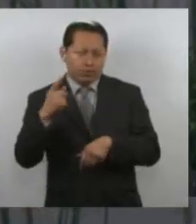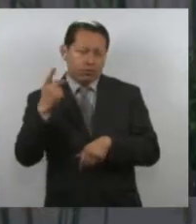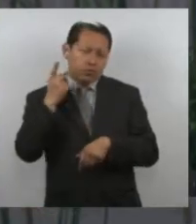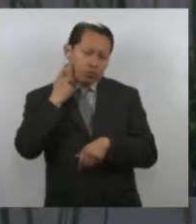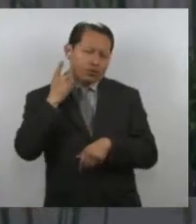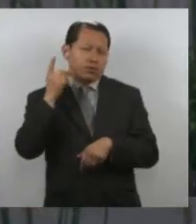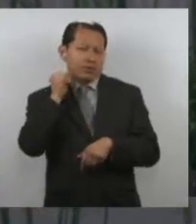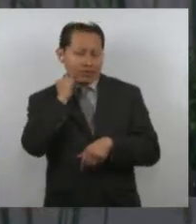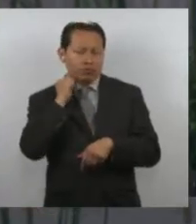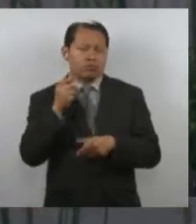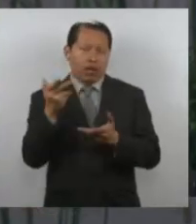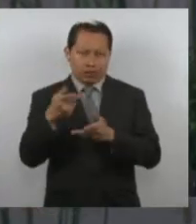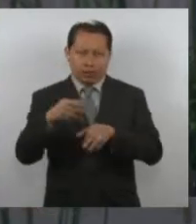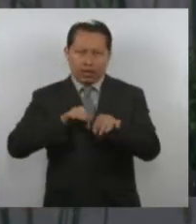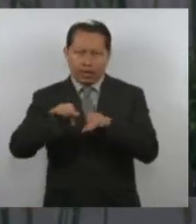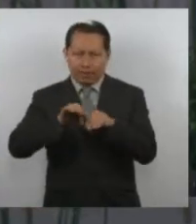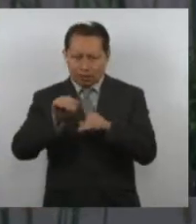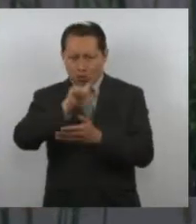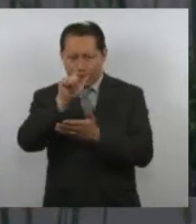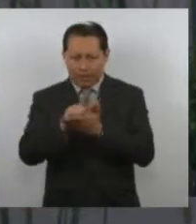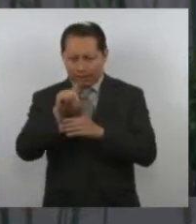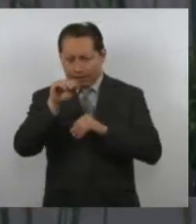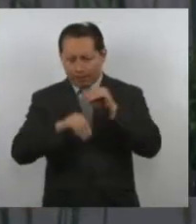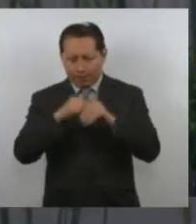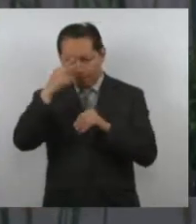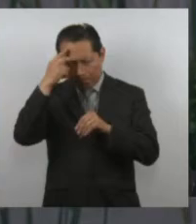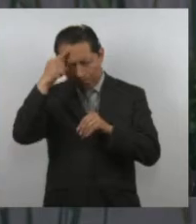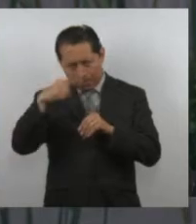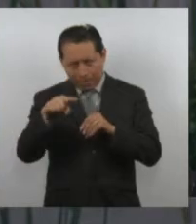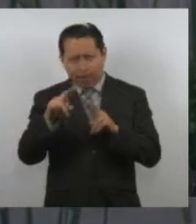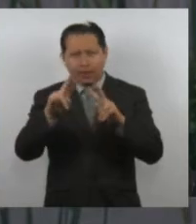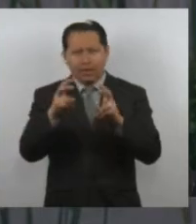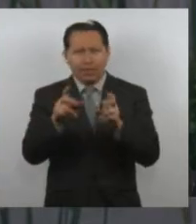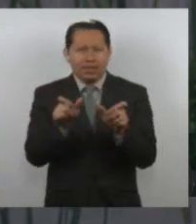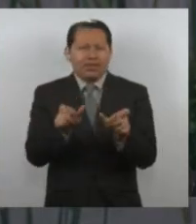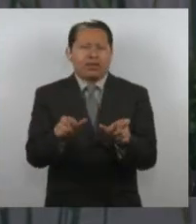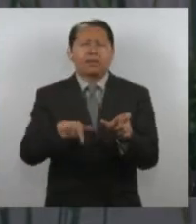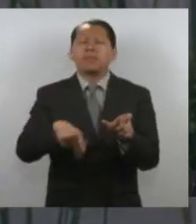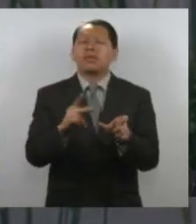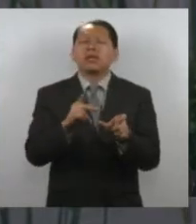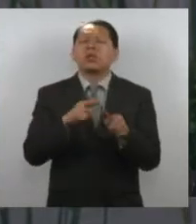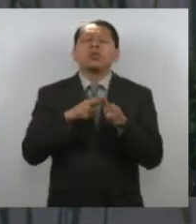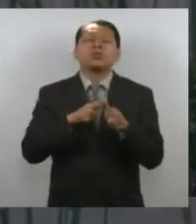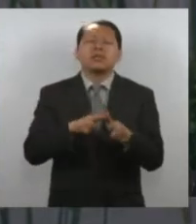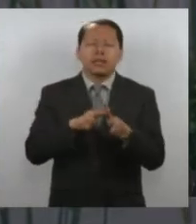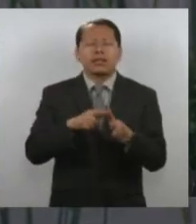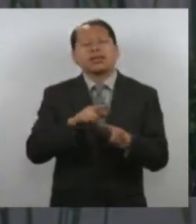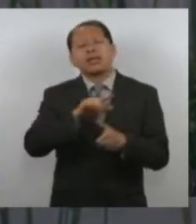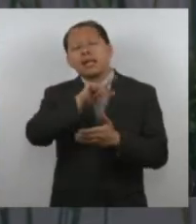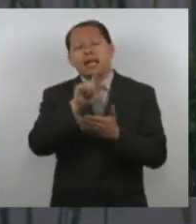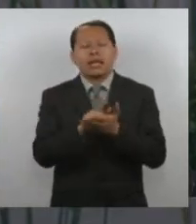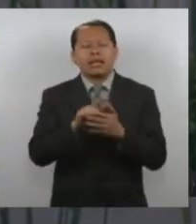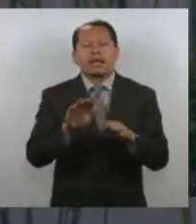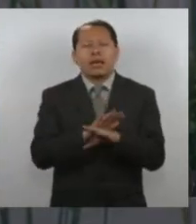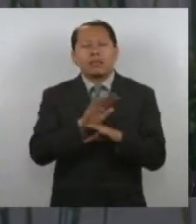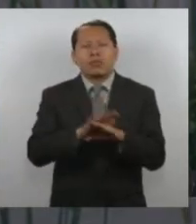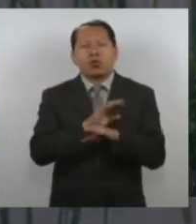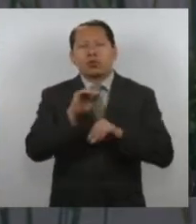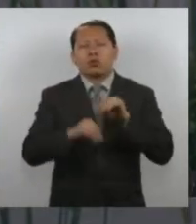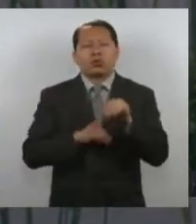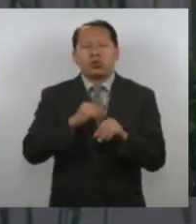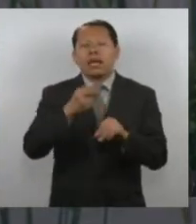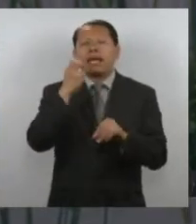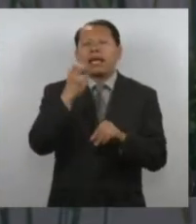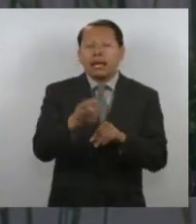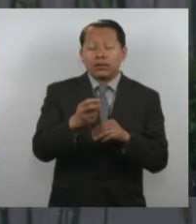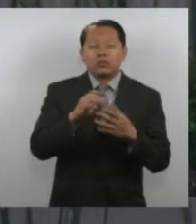muy activa la promulgación de leyes en materia de seguridad. Pero siguen los ajustes legislativos y por ahí va la óptica que